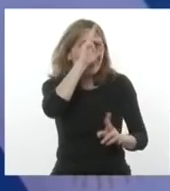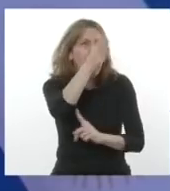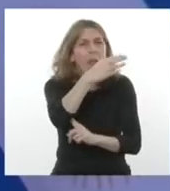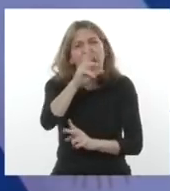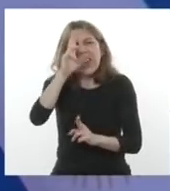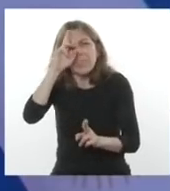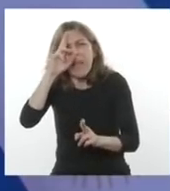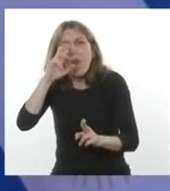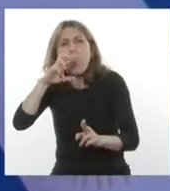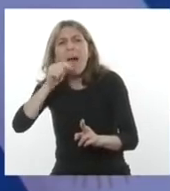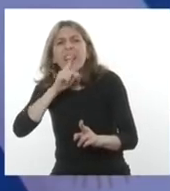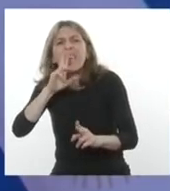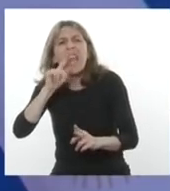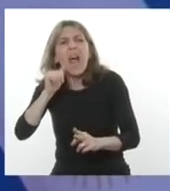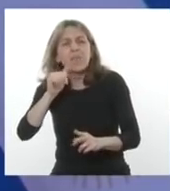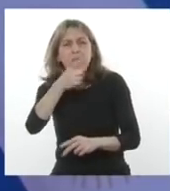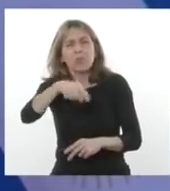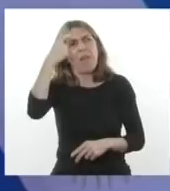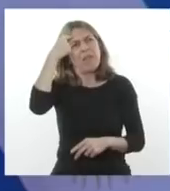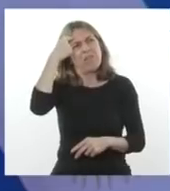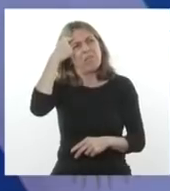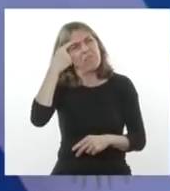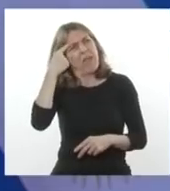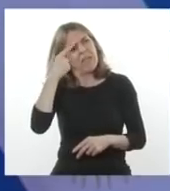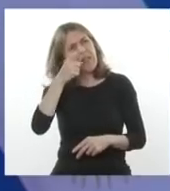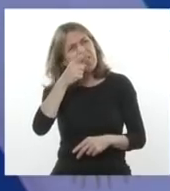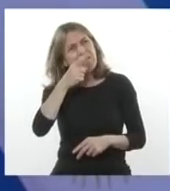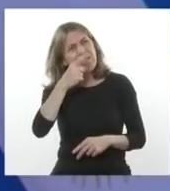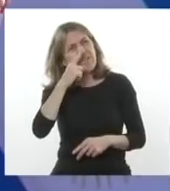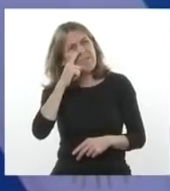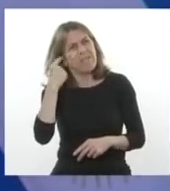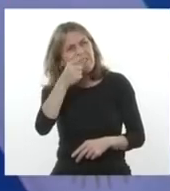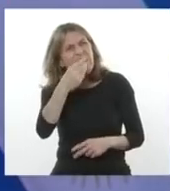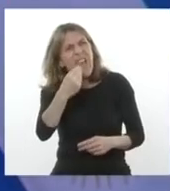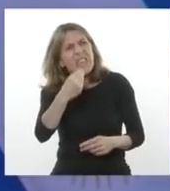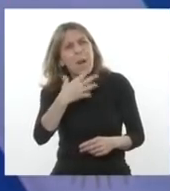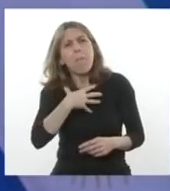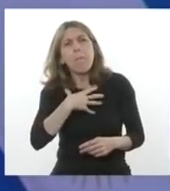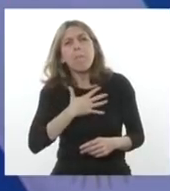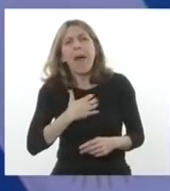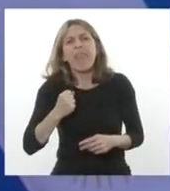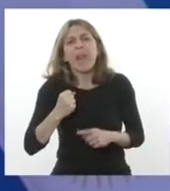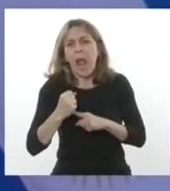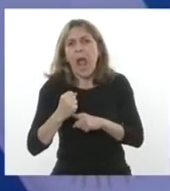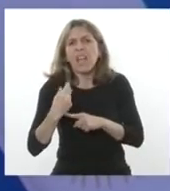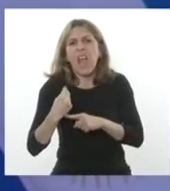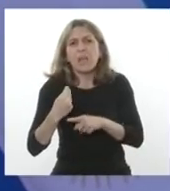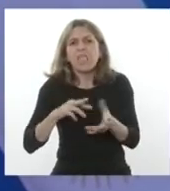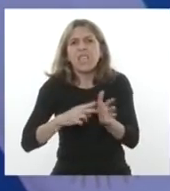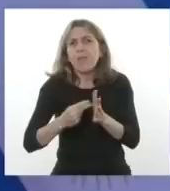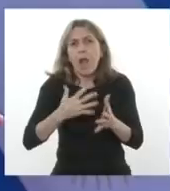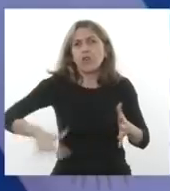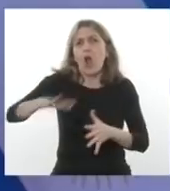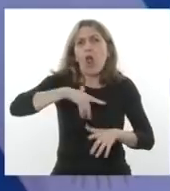Ustedes dirán, ¿qué es la patria, Alberto? ¿Me explicás? Miren, la patria somos todos nosotros. Nosotros vivimos en